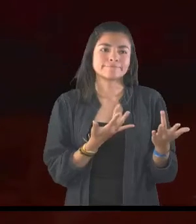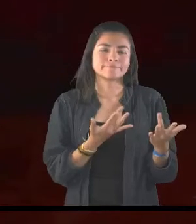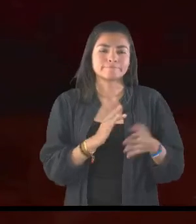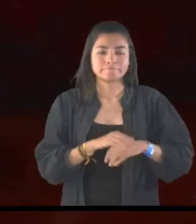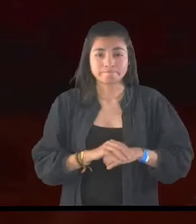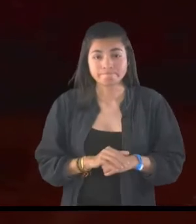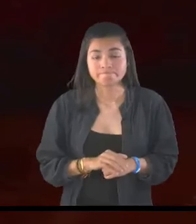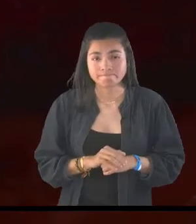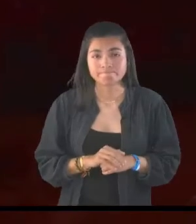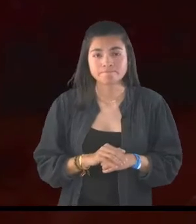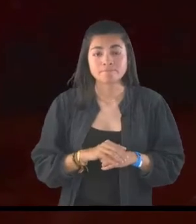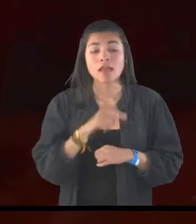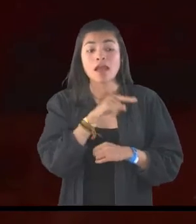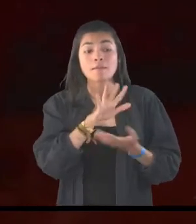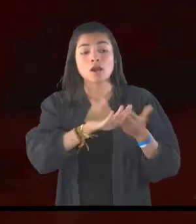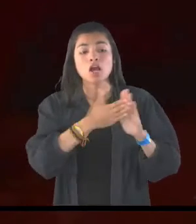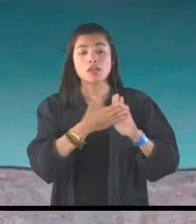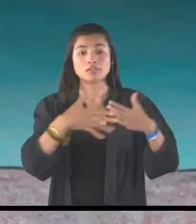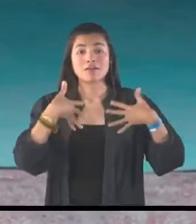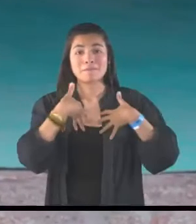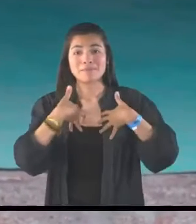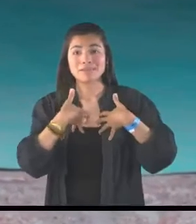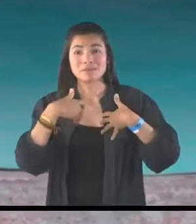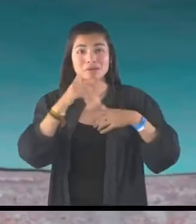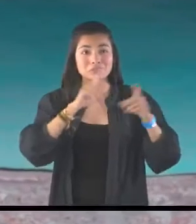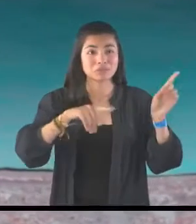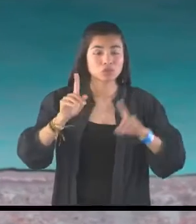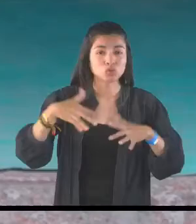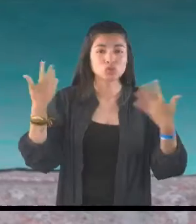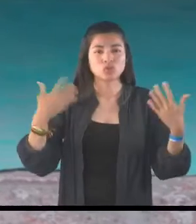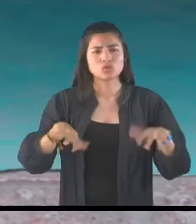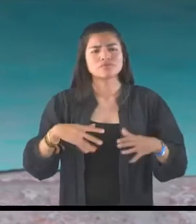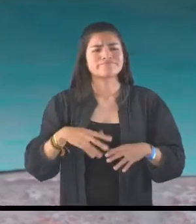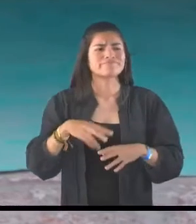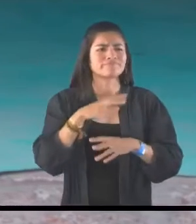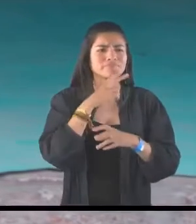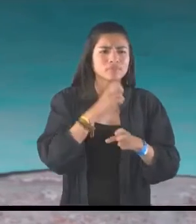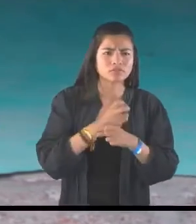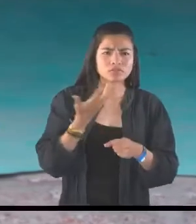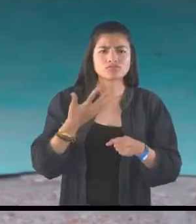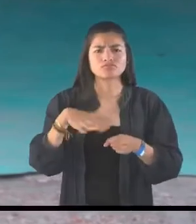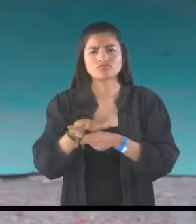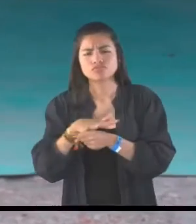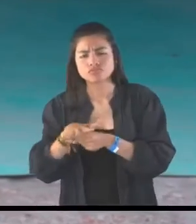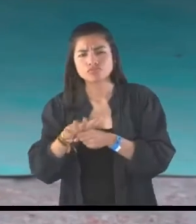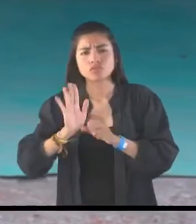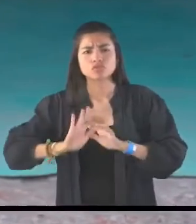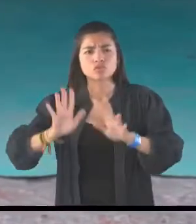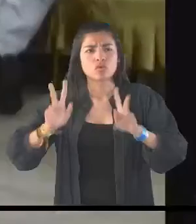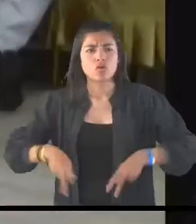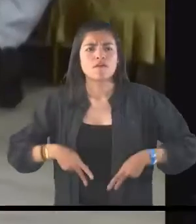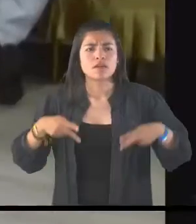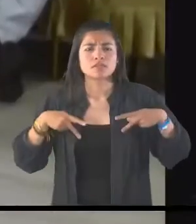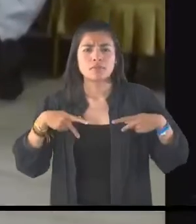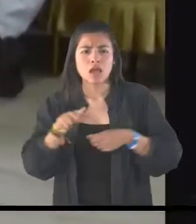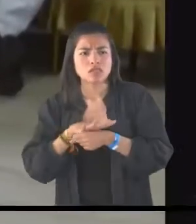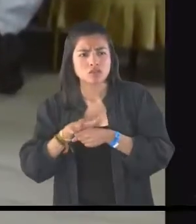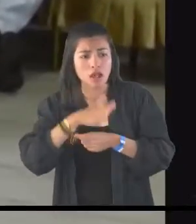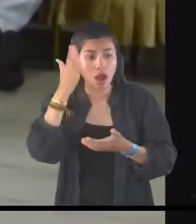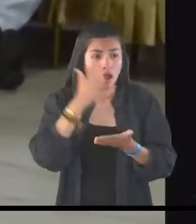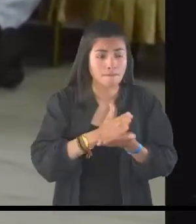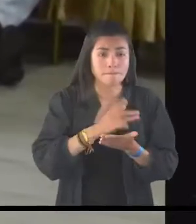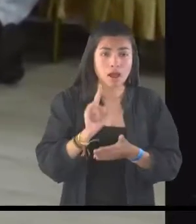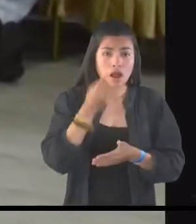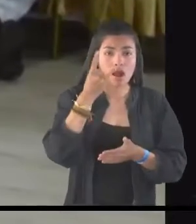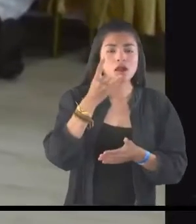Entendiendo que esta población víctima tiene aún más obstáculos para reconstruir sus proyectos personales después de haber vivido un hecho victimizante, el Gobierno